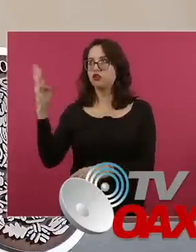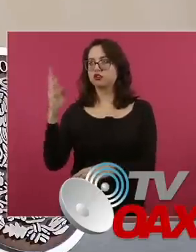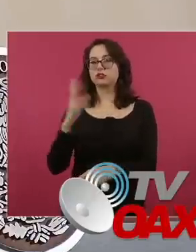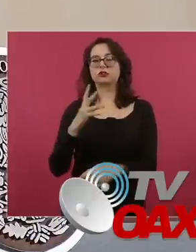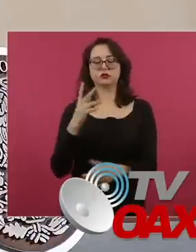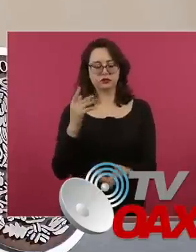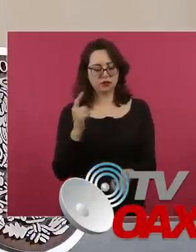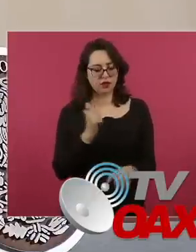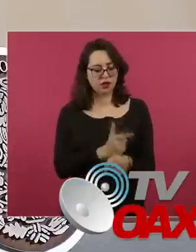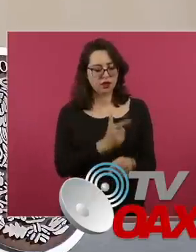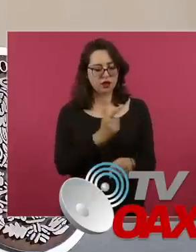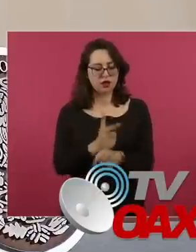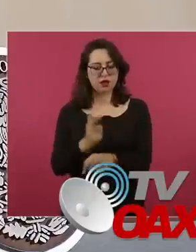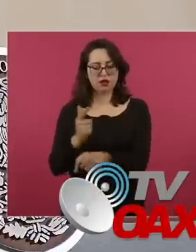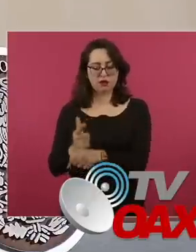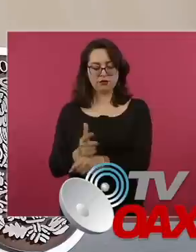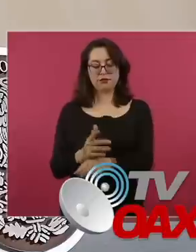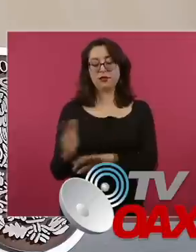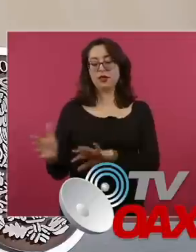767 vasijas en restauración,